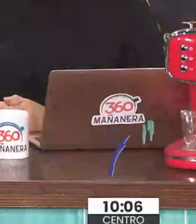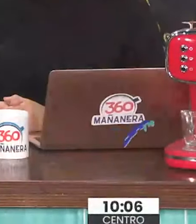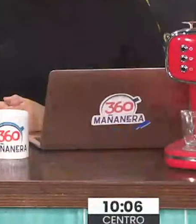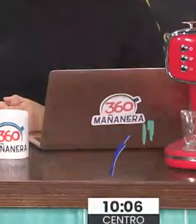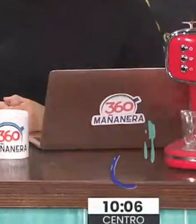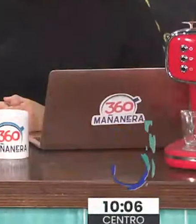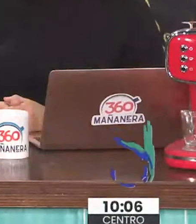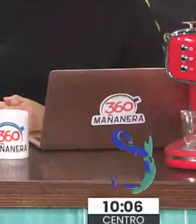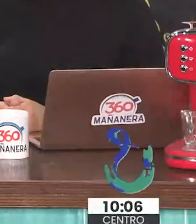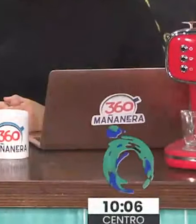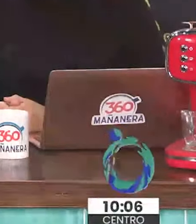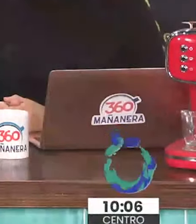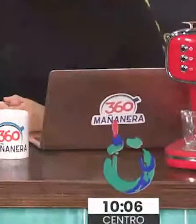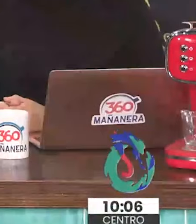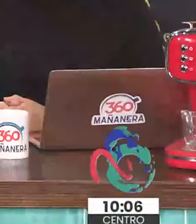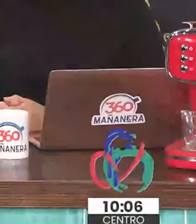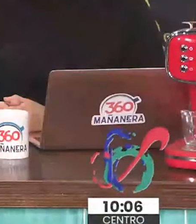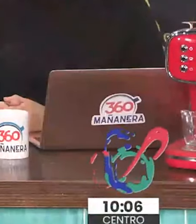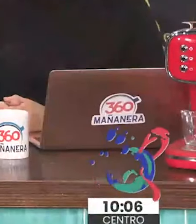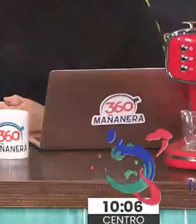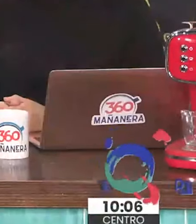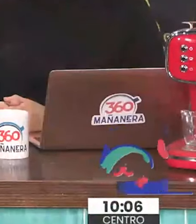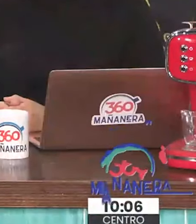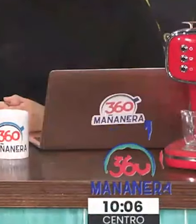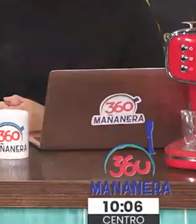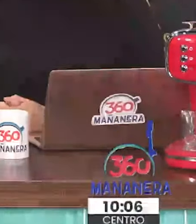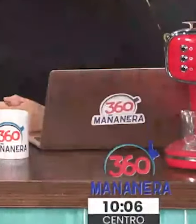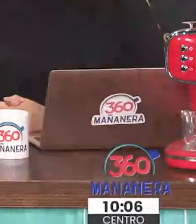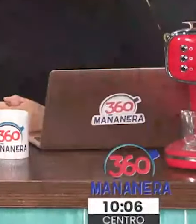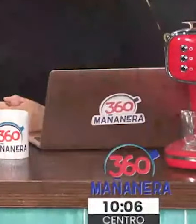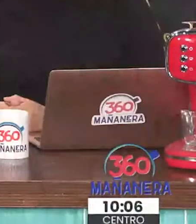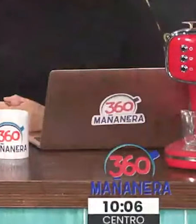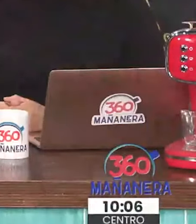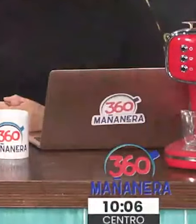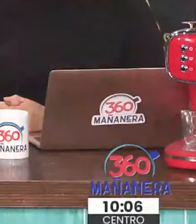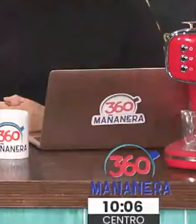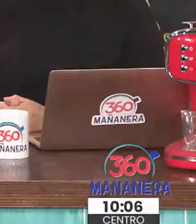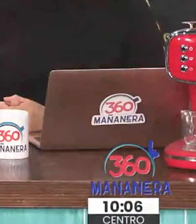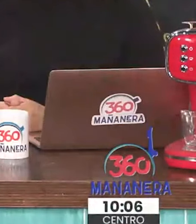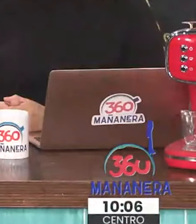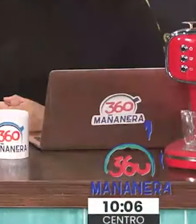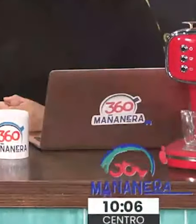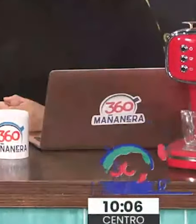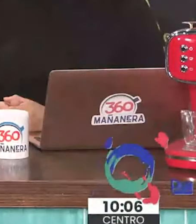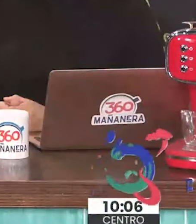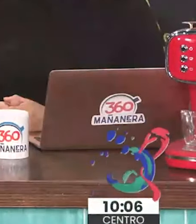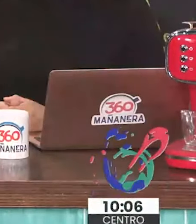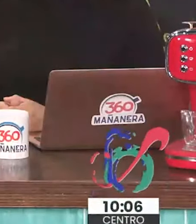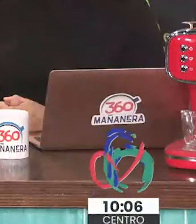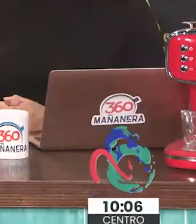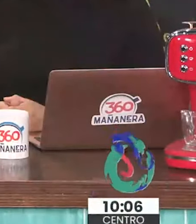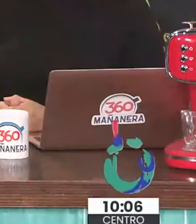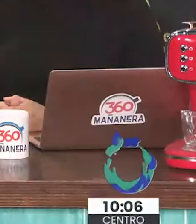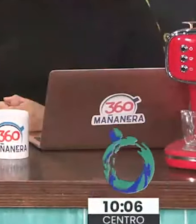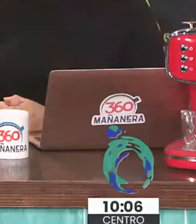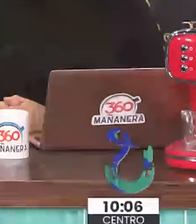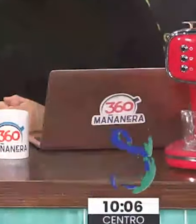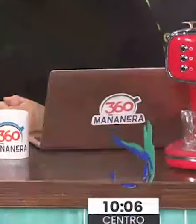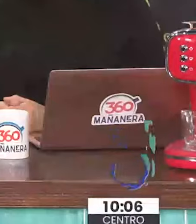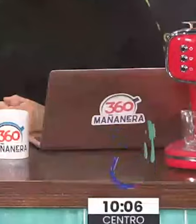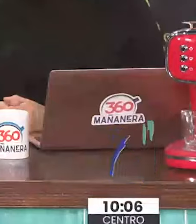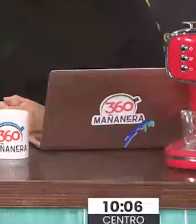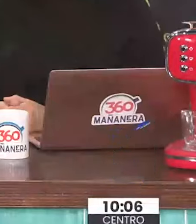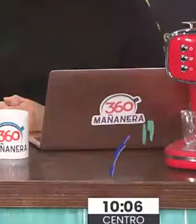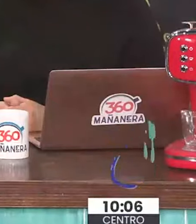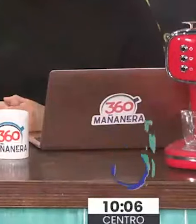importantes del mundo y nuestra presidenta defenderá el modelo humanista que tiene este gobierno así